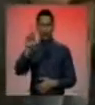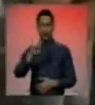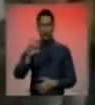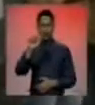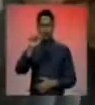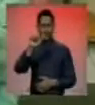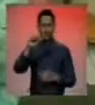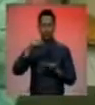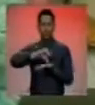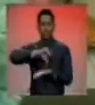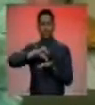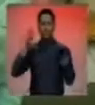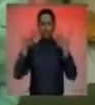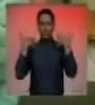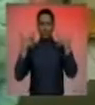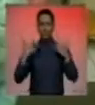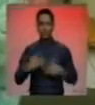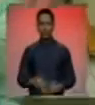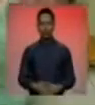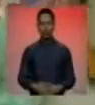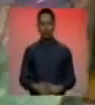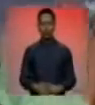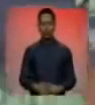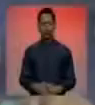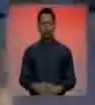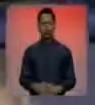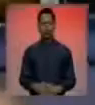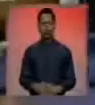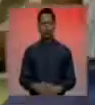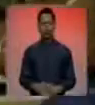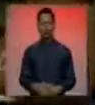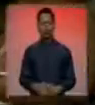Alfonso Reyes Cruzati, Gama, con la mejor cobertura del país.